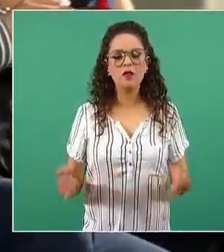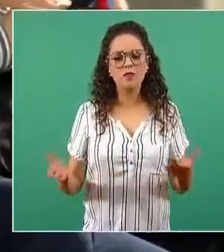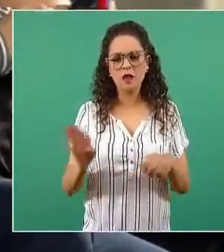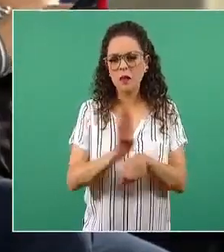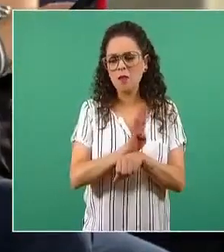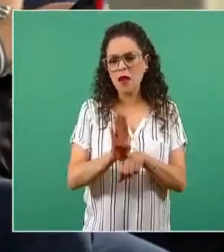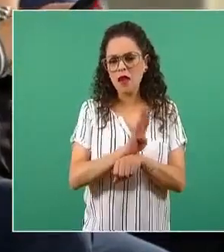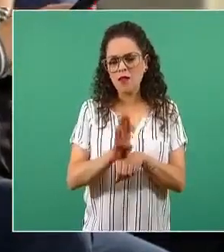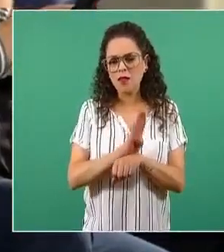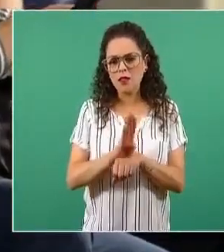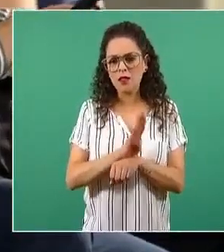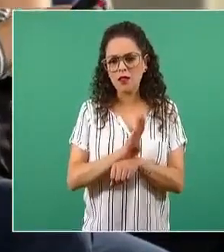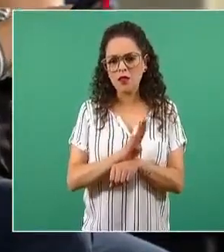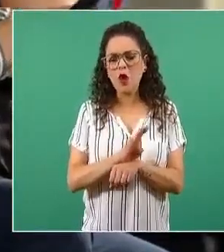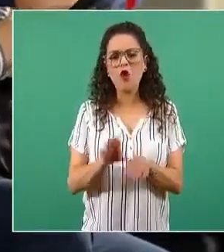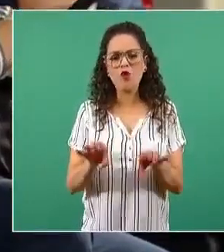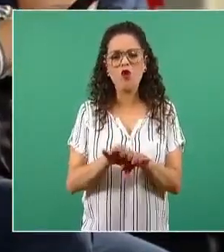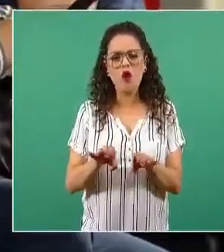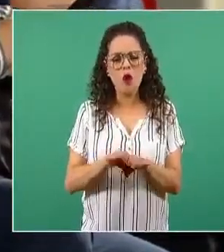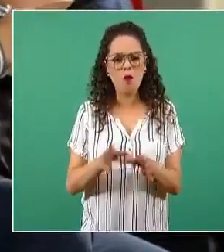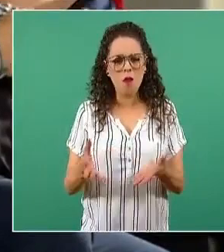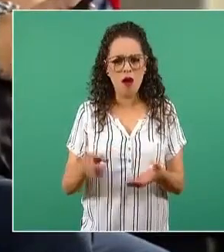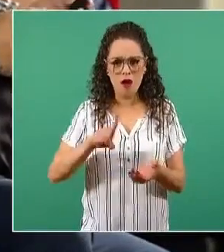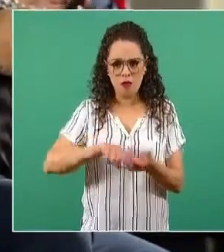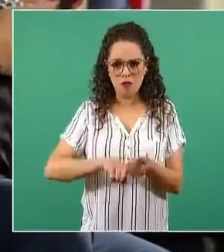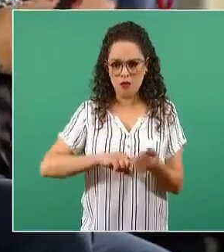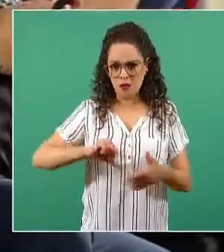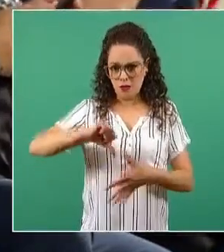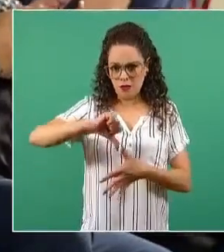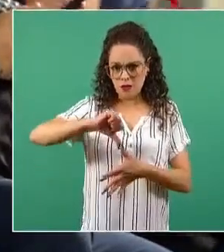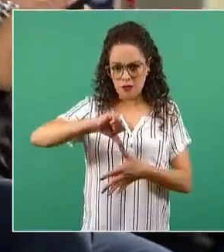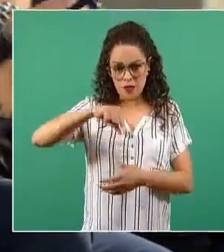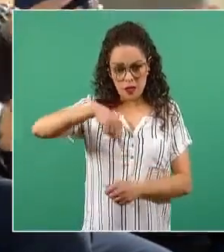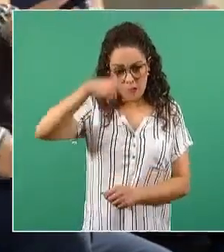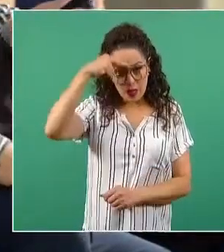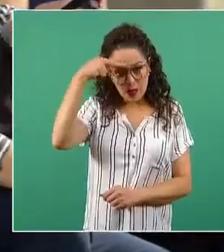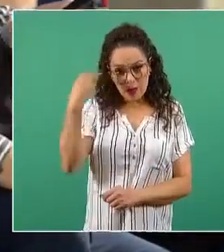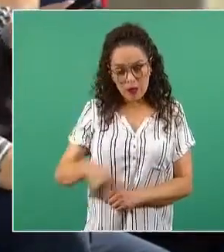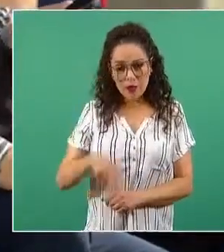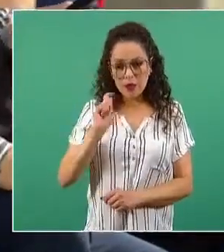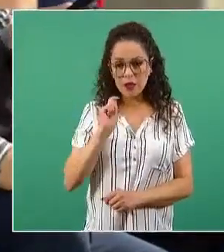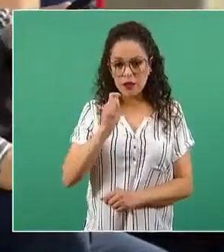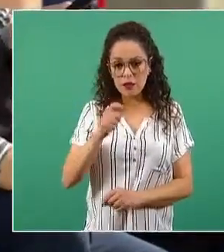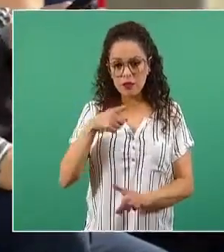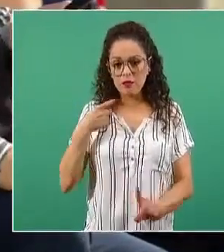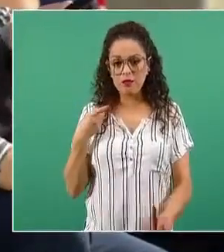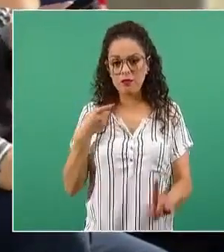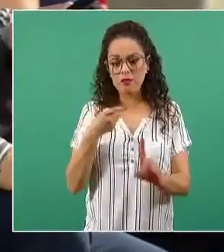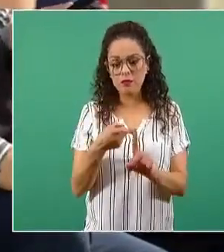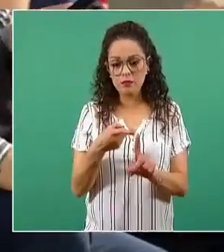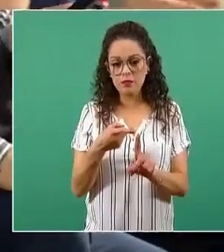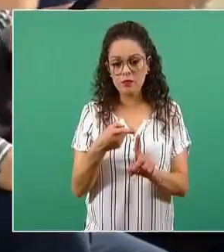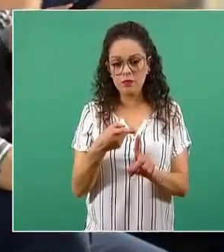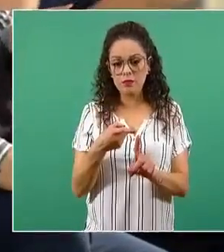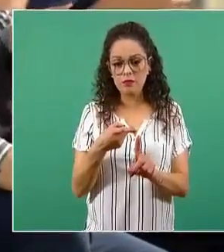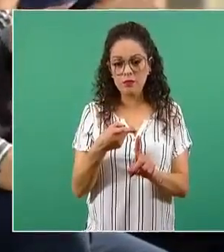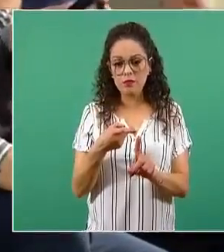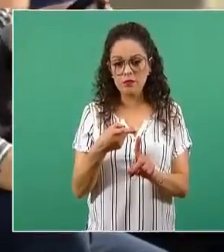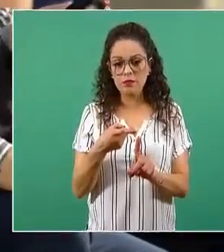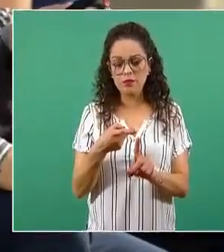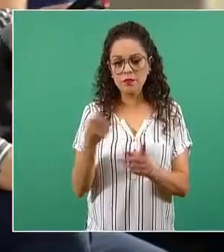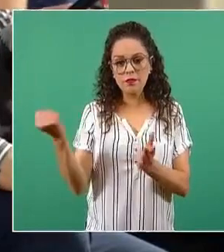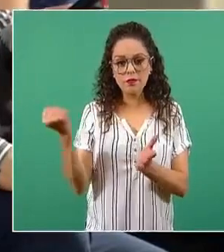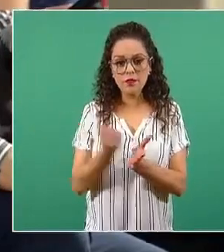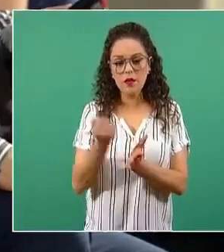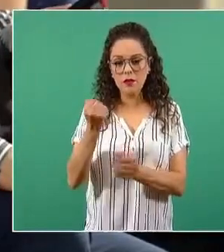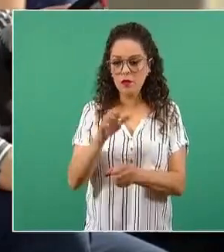beneficiado a Latinoamérica que México sea un referente en vacunas con respecto a sus